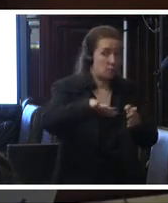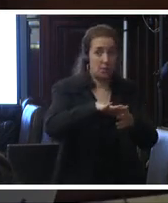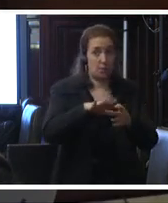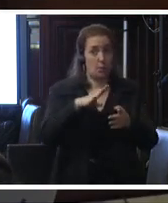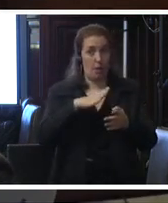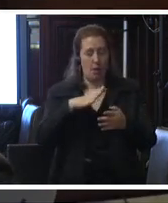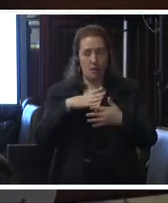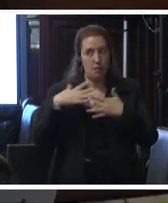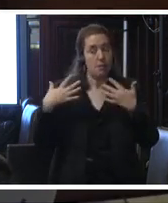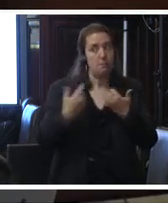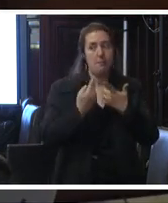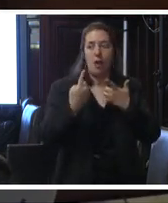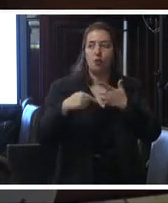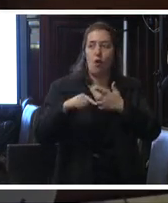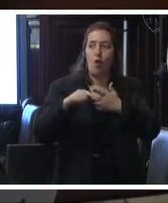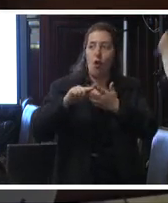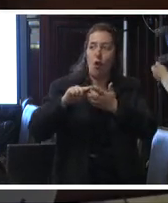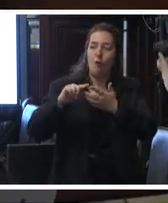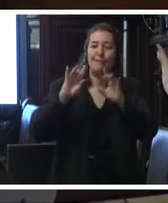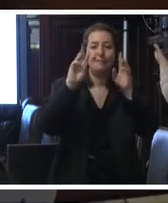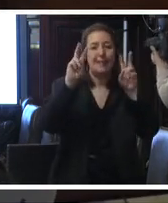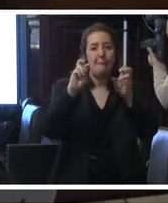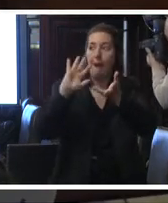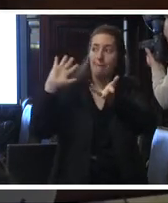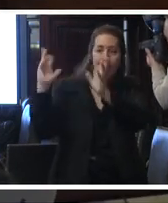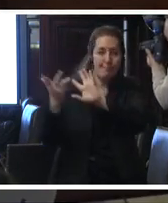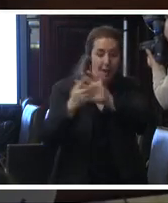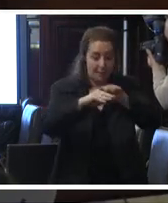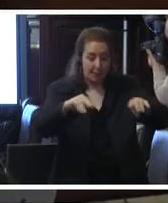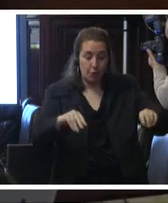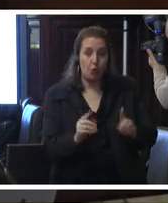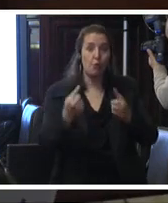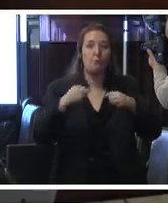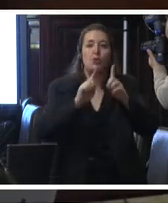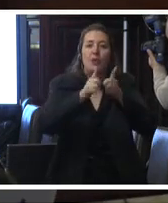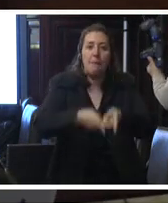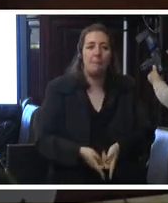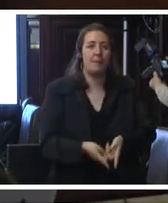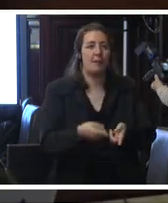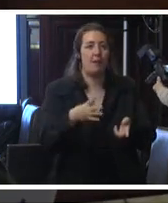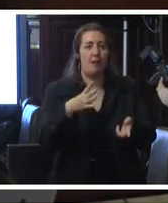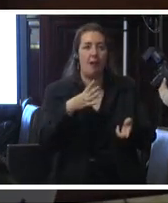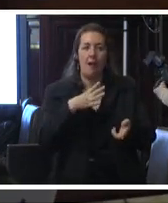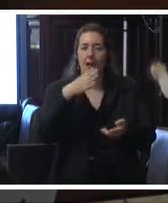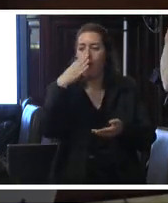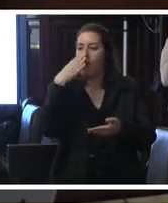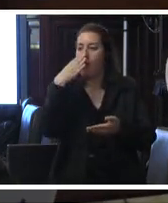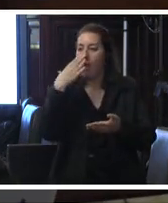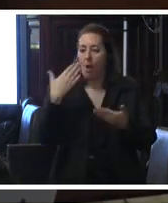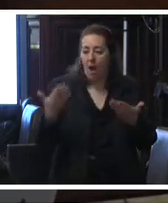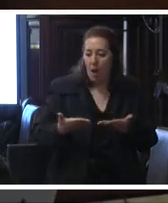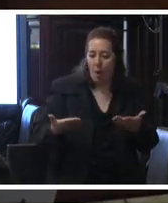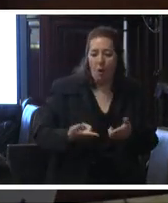ambiental, no solamente los impactos son sobre el territorio, sino que, como bien lo saben, en los últimos años, el impacto ha